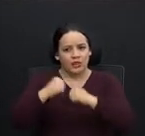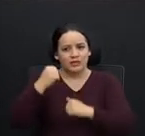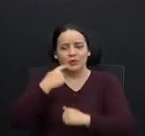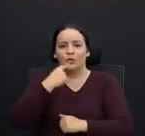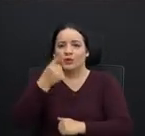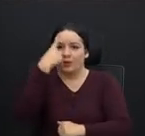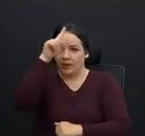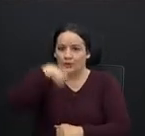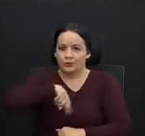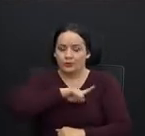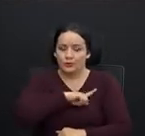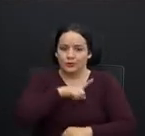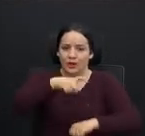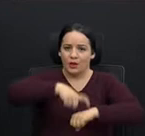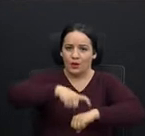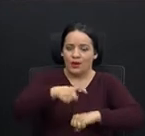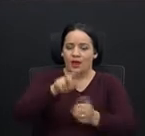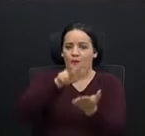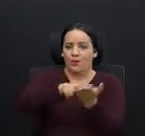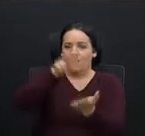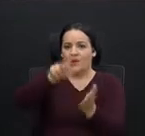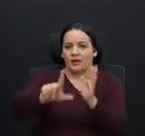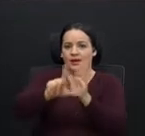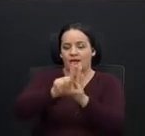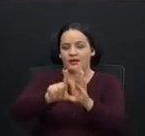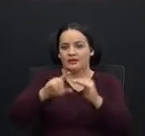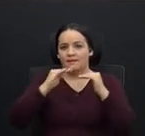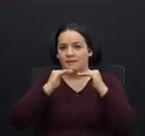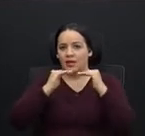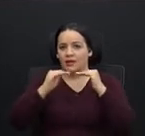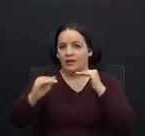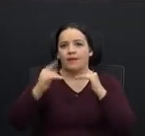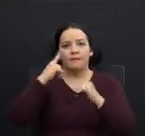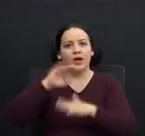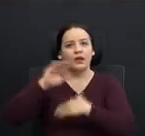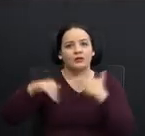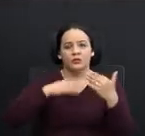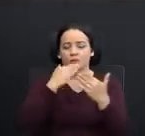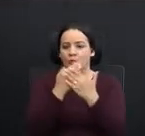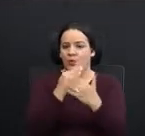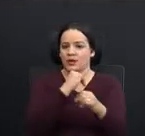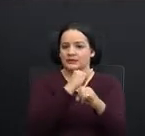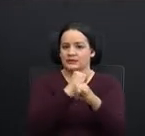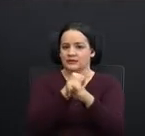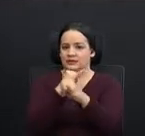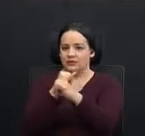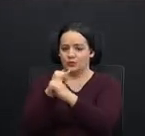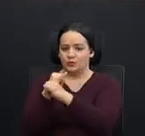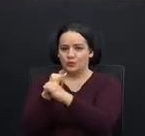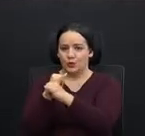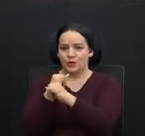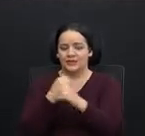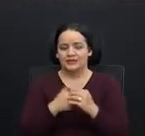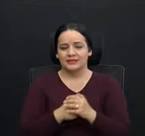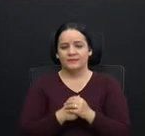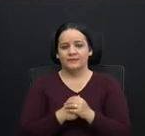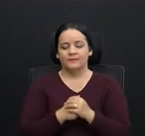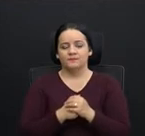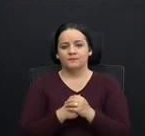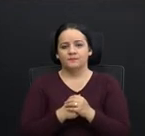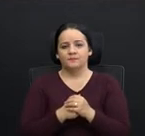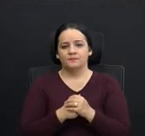porque a la hora de aprobar leyes parejas para todas las instituciones del